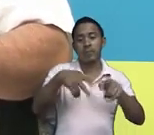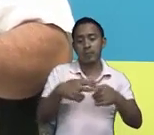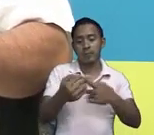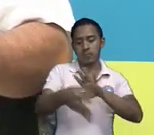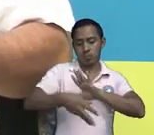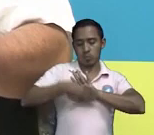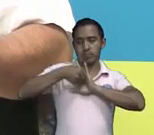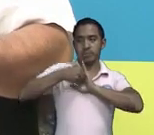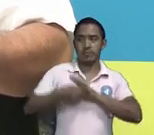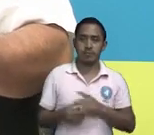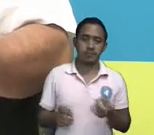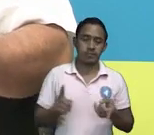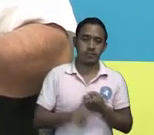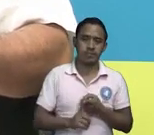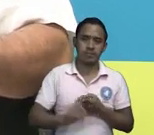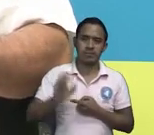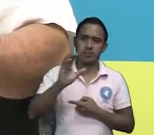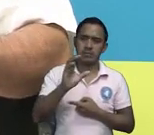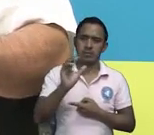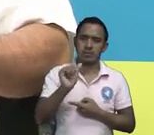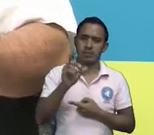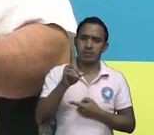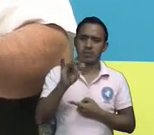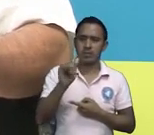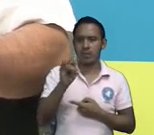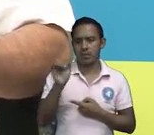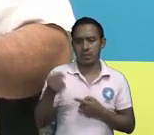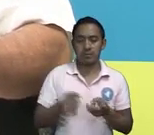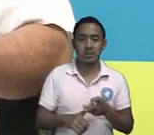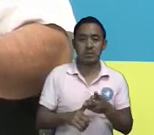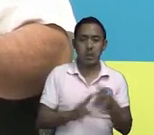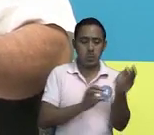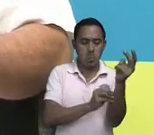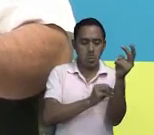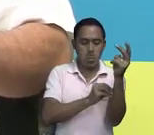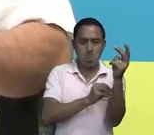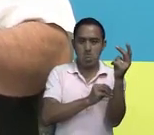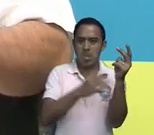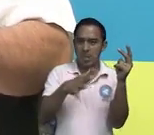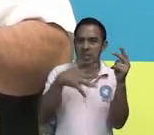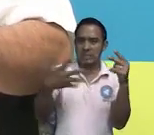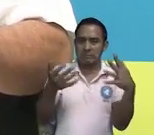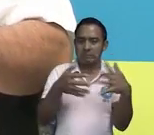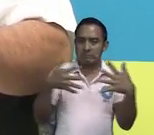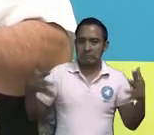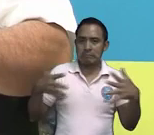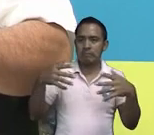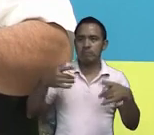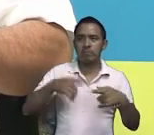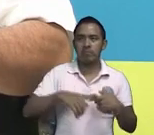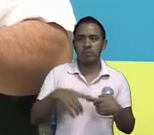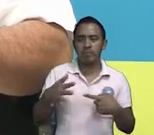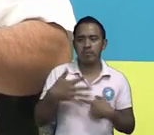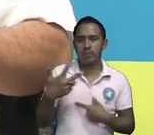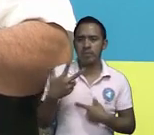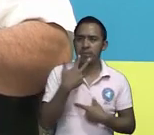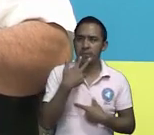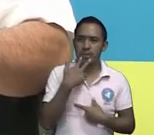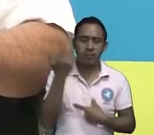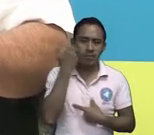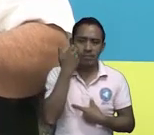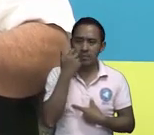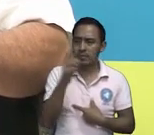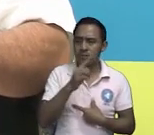a transmitir, por ejemplo, escabiasis, las garrapatas. La garrapata de por sí no transmite la enfermedad,